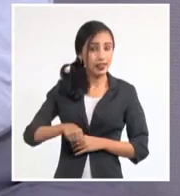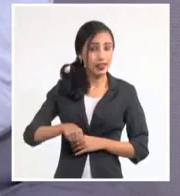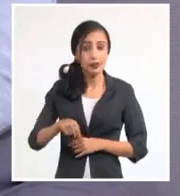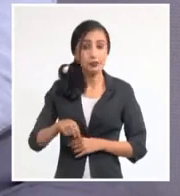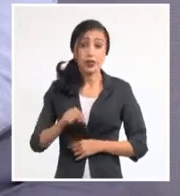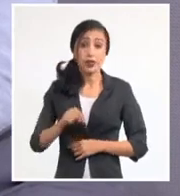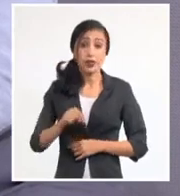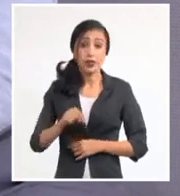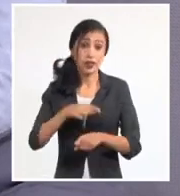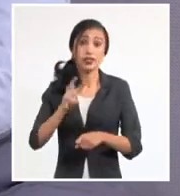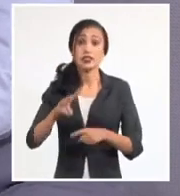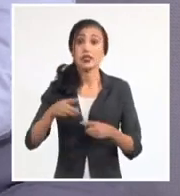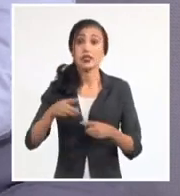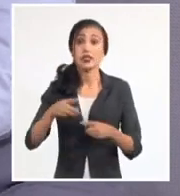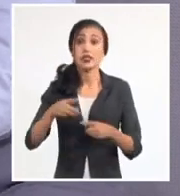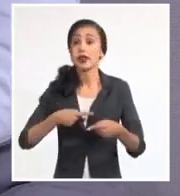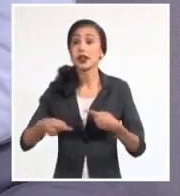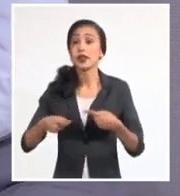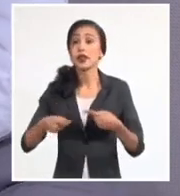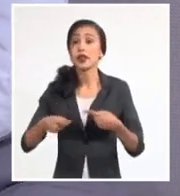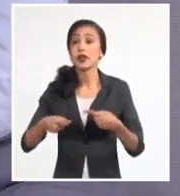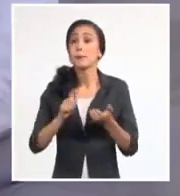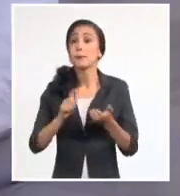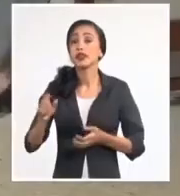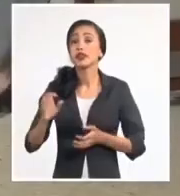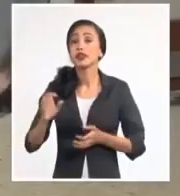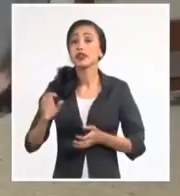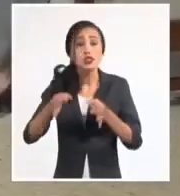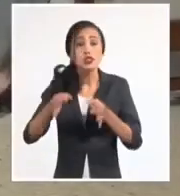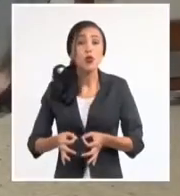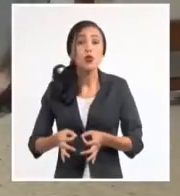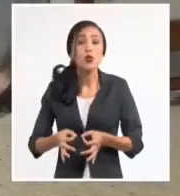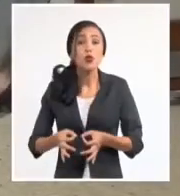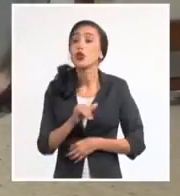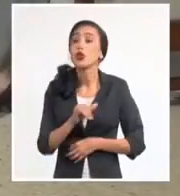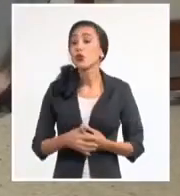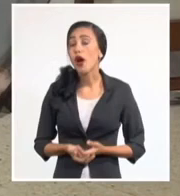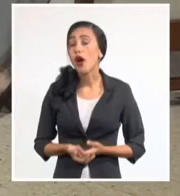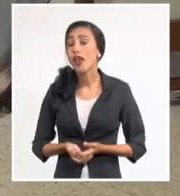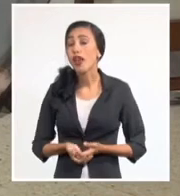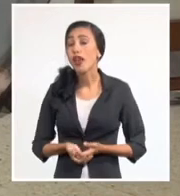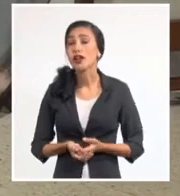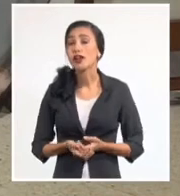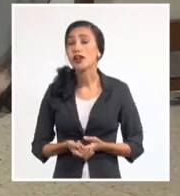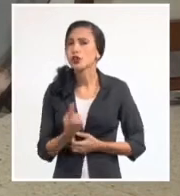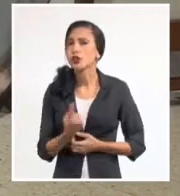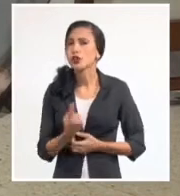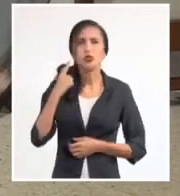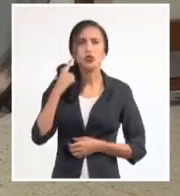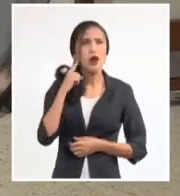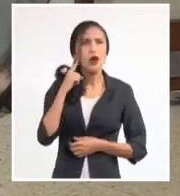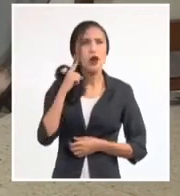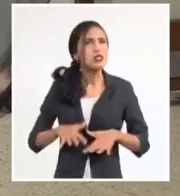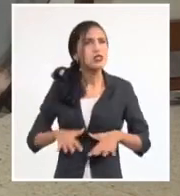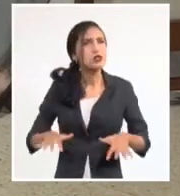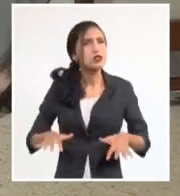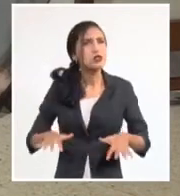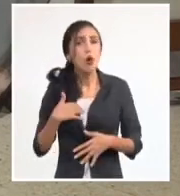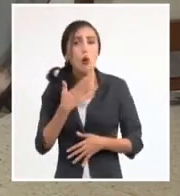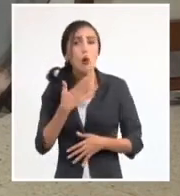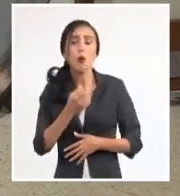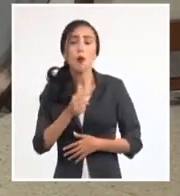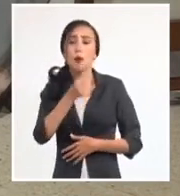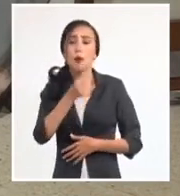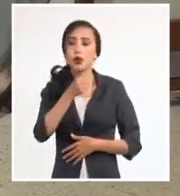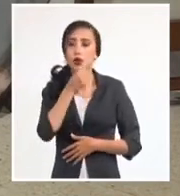pleno del Comité Central del Partido, seguramente en el Parlamento, cada vez que escuchamos lo que está pasando como periodista, por ejemplo,